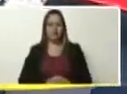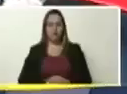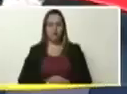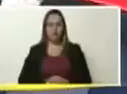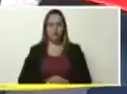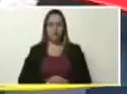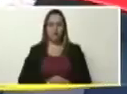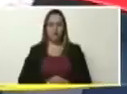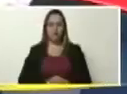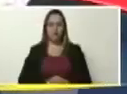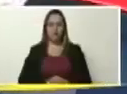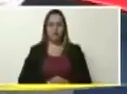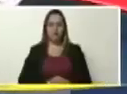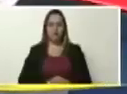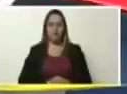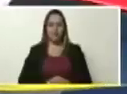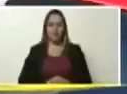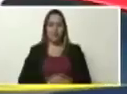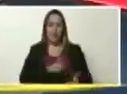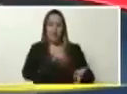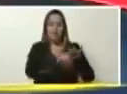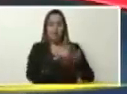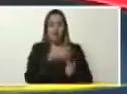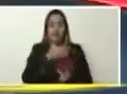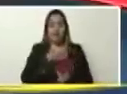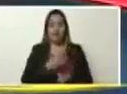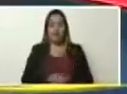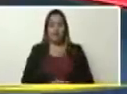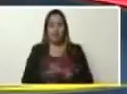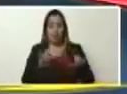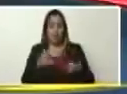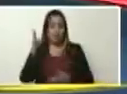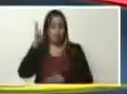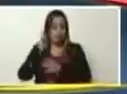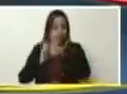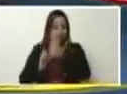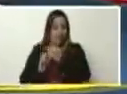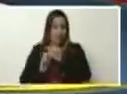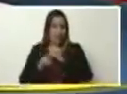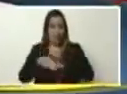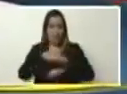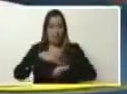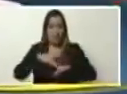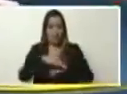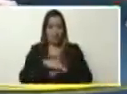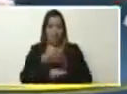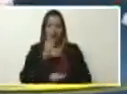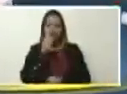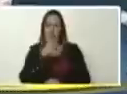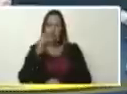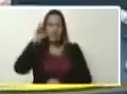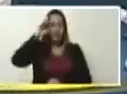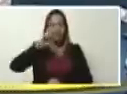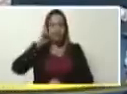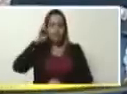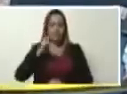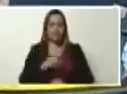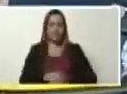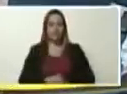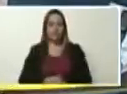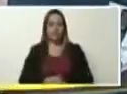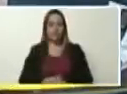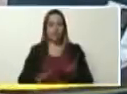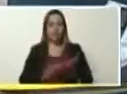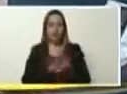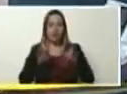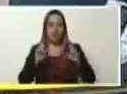Sileta, sileta, mi hija. Bueno, vamos a escuchar al ministro. Trae buenas reflexiones sobre el